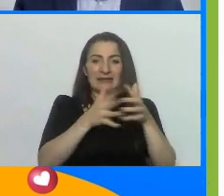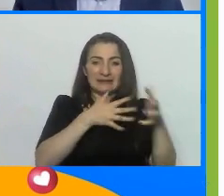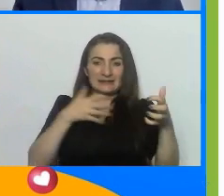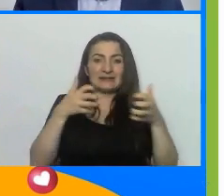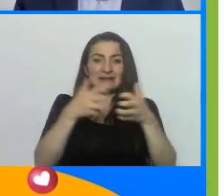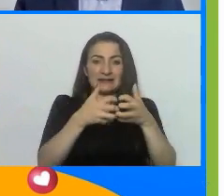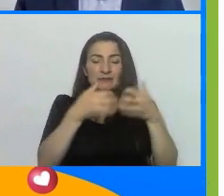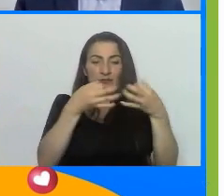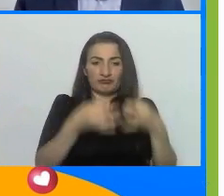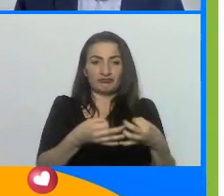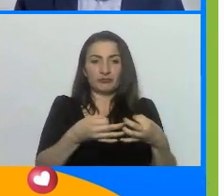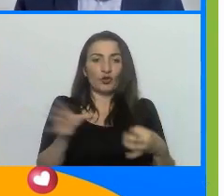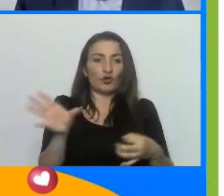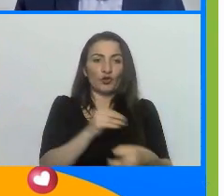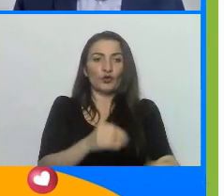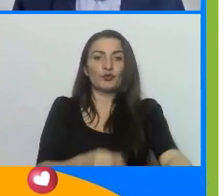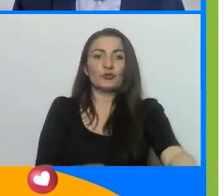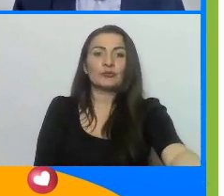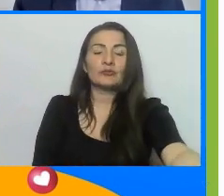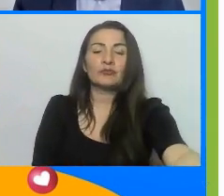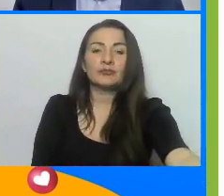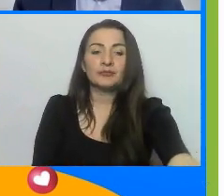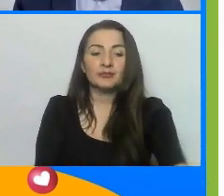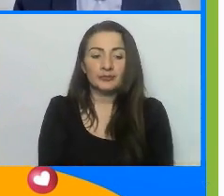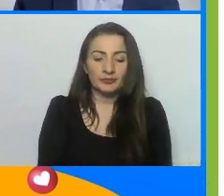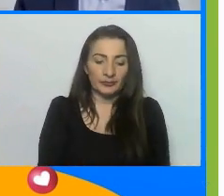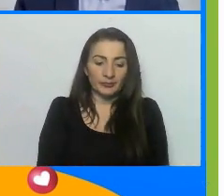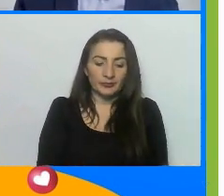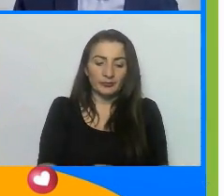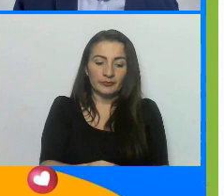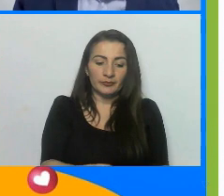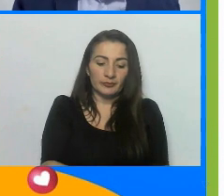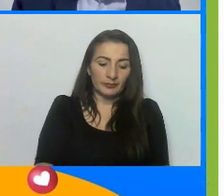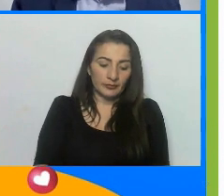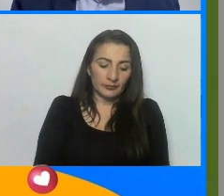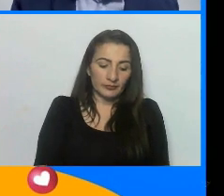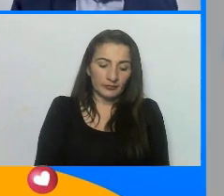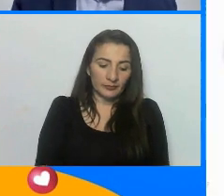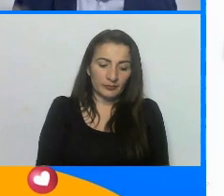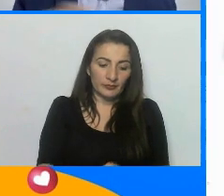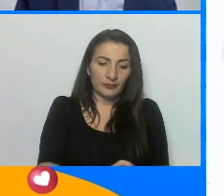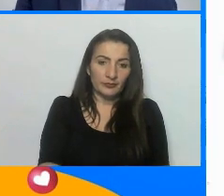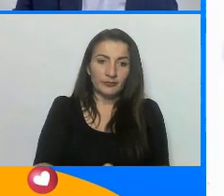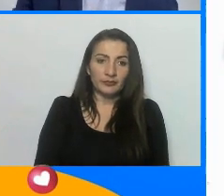la casa como un todo. ¿Ok? Bien, si tienen alguna pregunta, no hay lío, me la hacen.